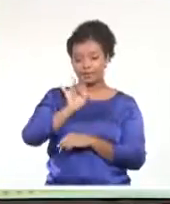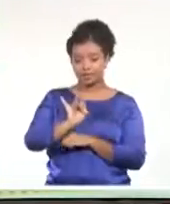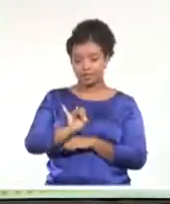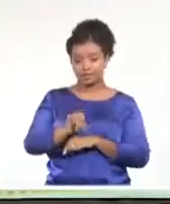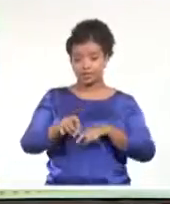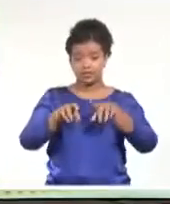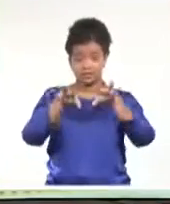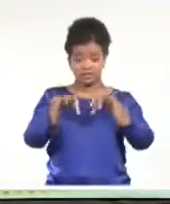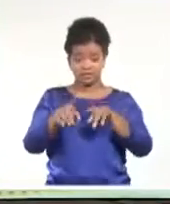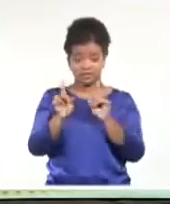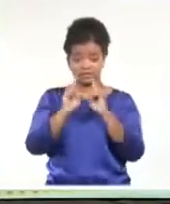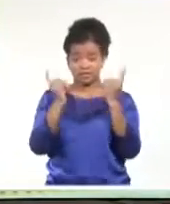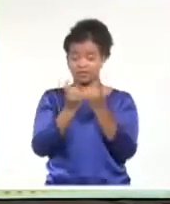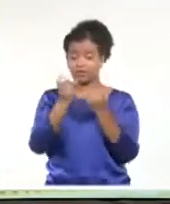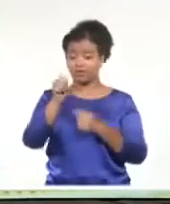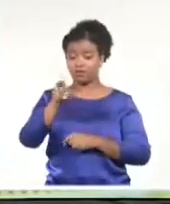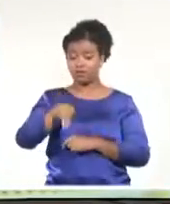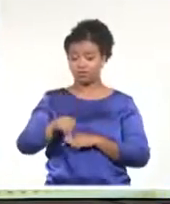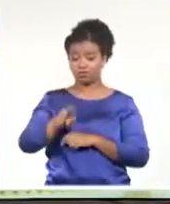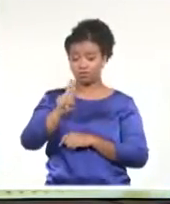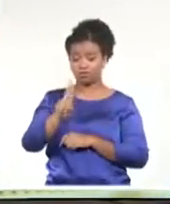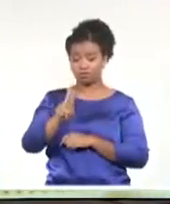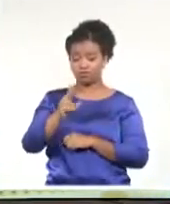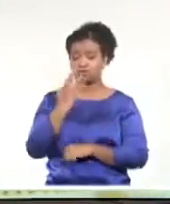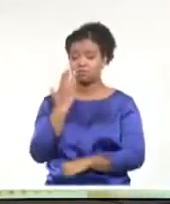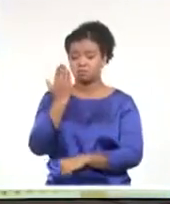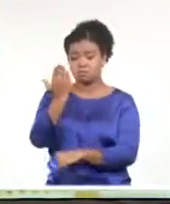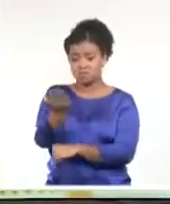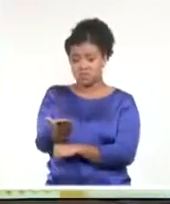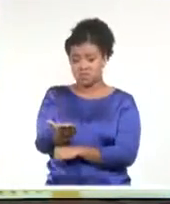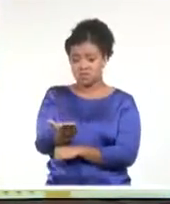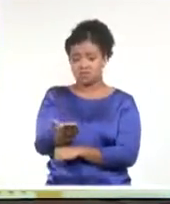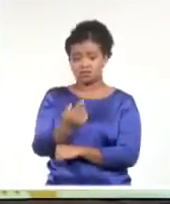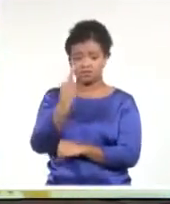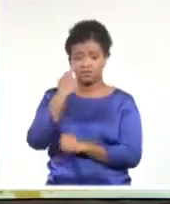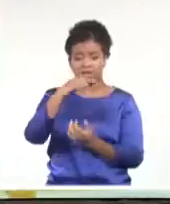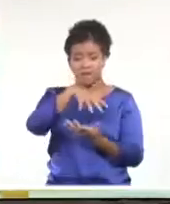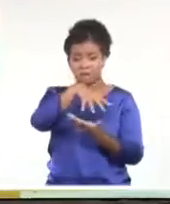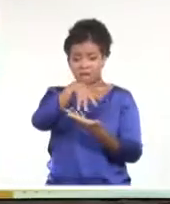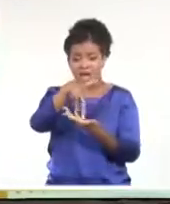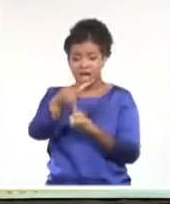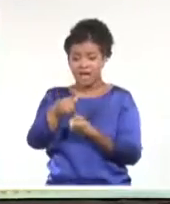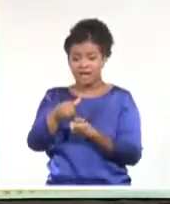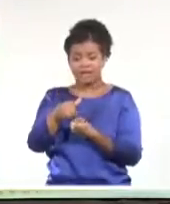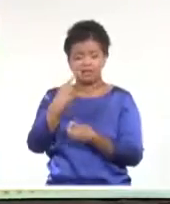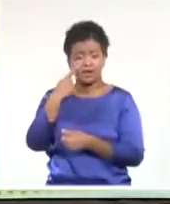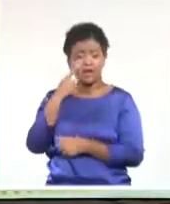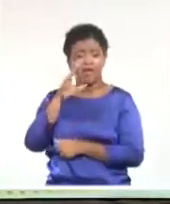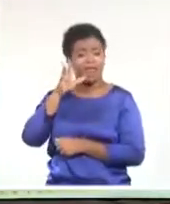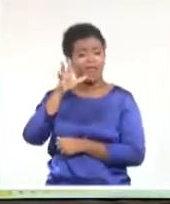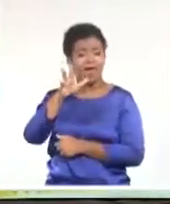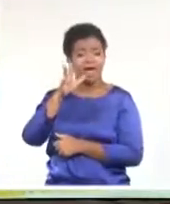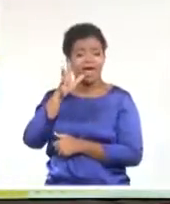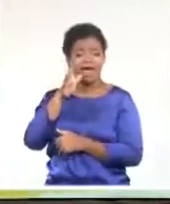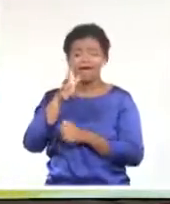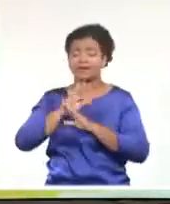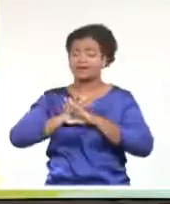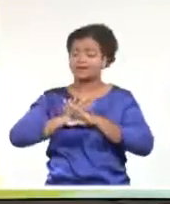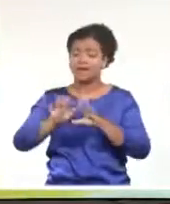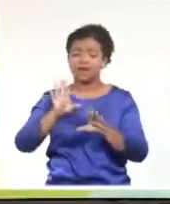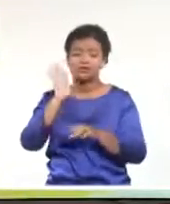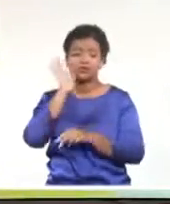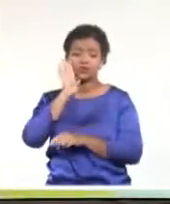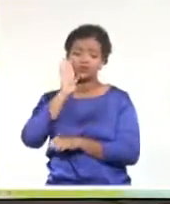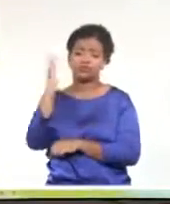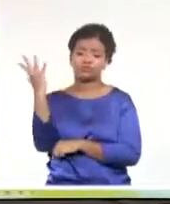general de Naciones Unidas, Antonio Guterres, reclamó que el planeta está diciendo alto y claro que llegó su límite y